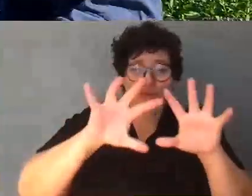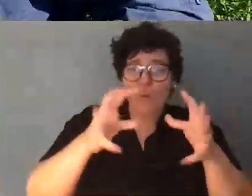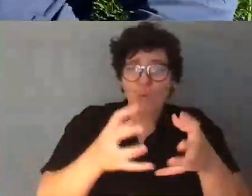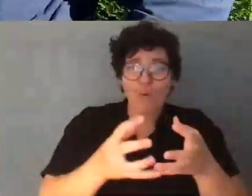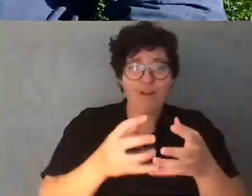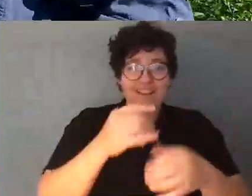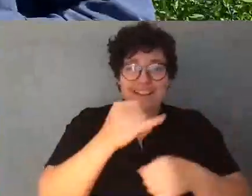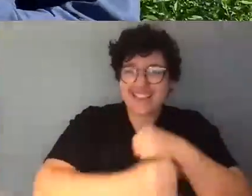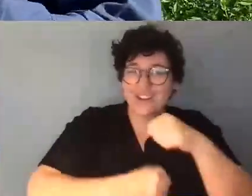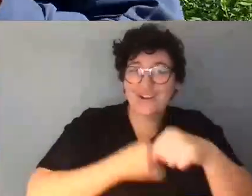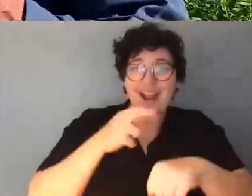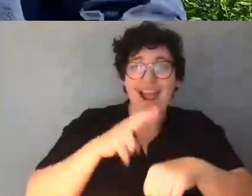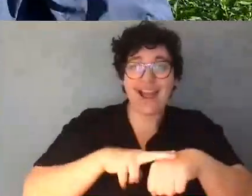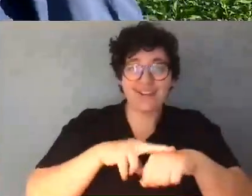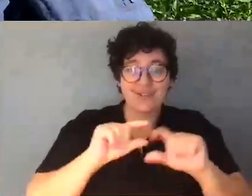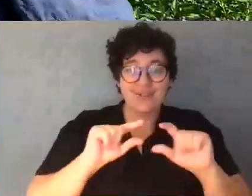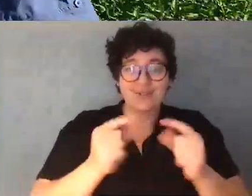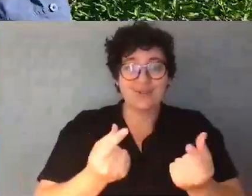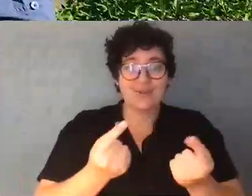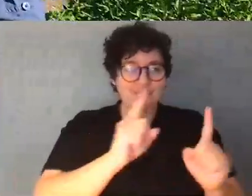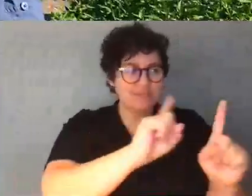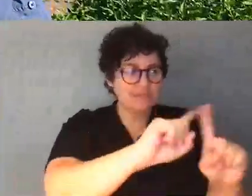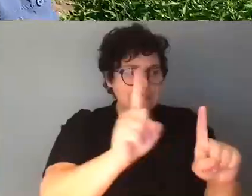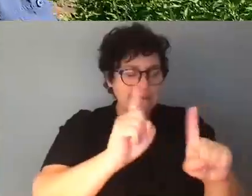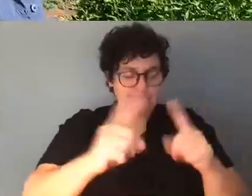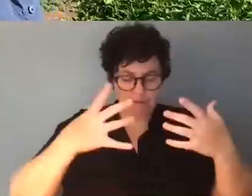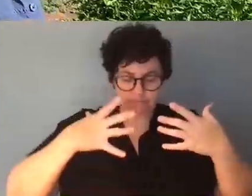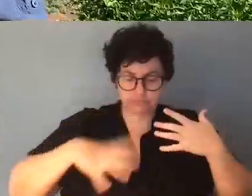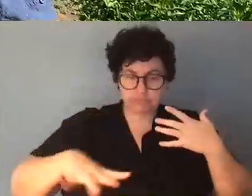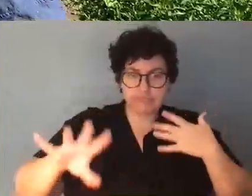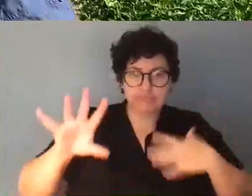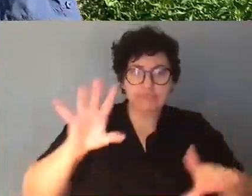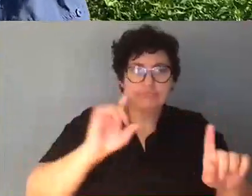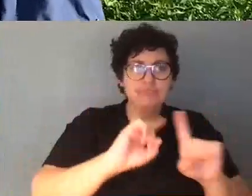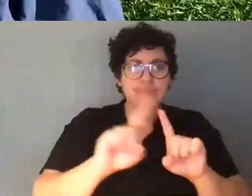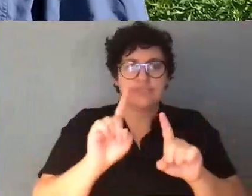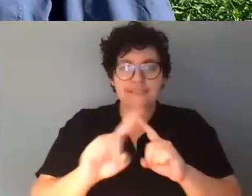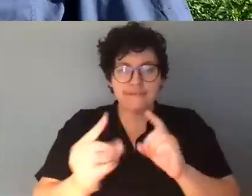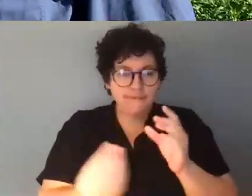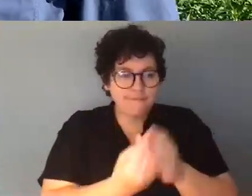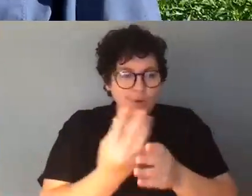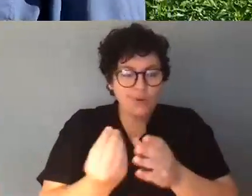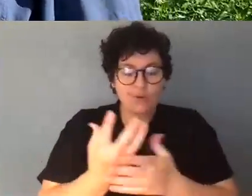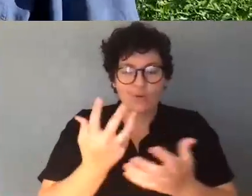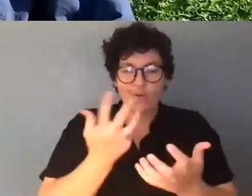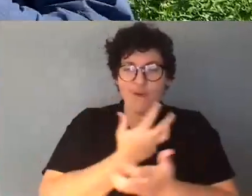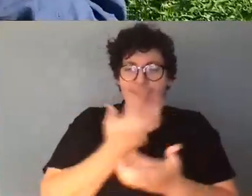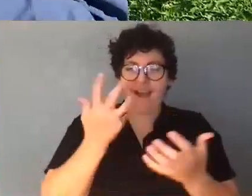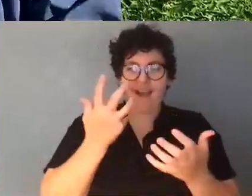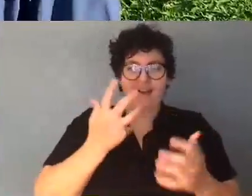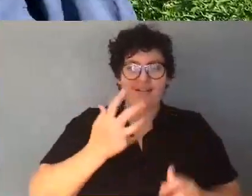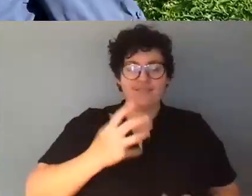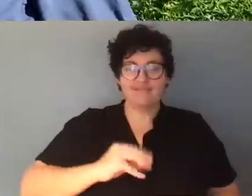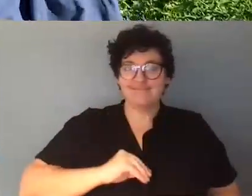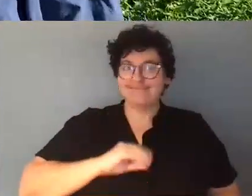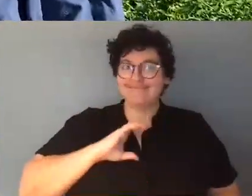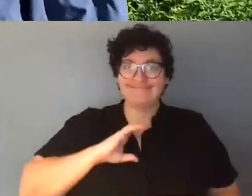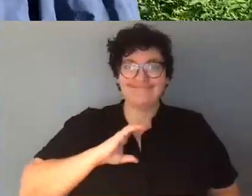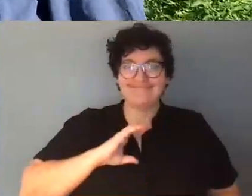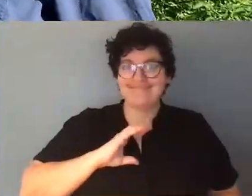costumbres, con otros vestidos, con todo. Y lo sentí muy agradable, y dije, eso es